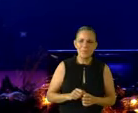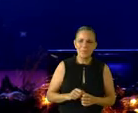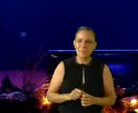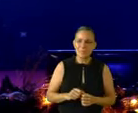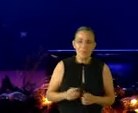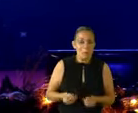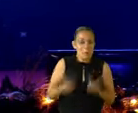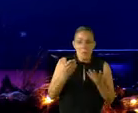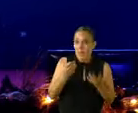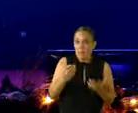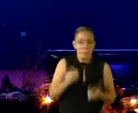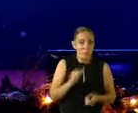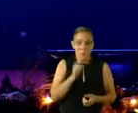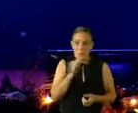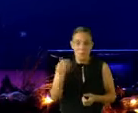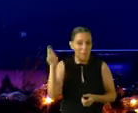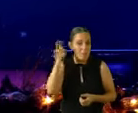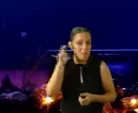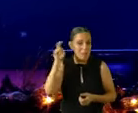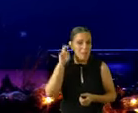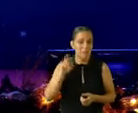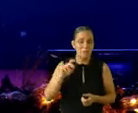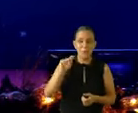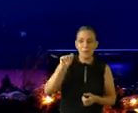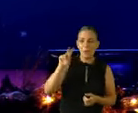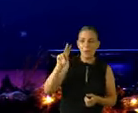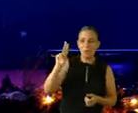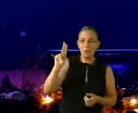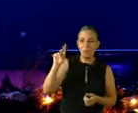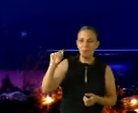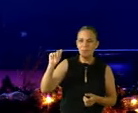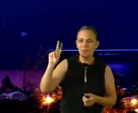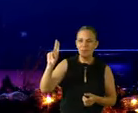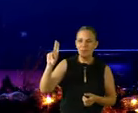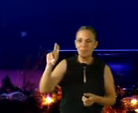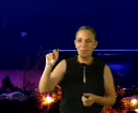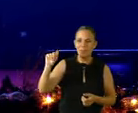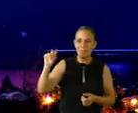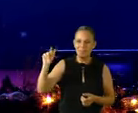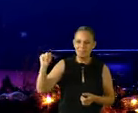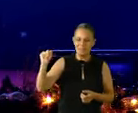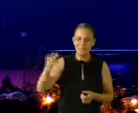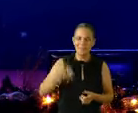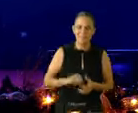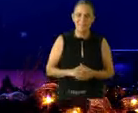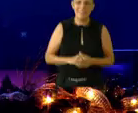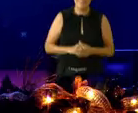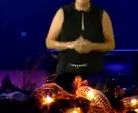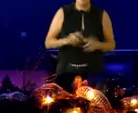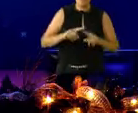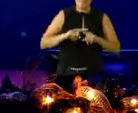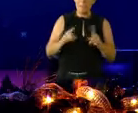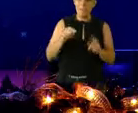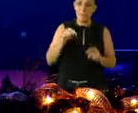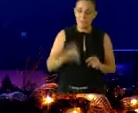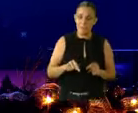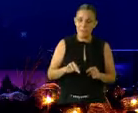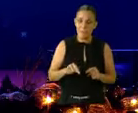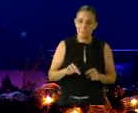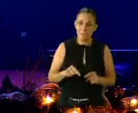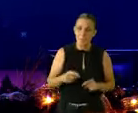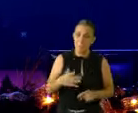ok, pues este es un gran regalo que se puede usted hacer para usted mismo. Pero aquí a mí me gustan,